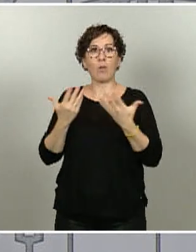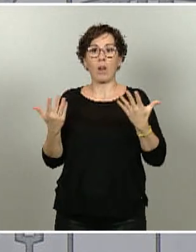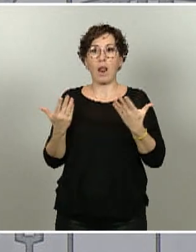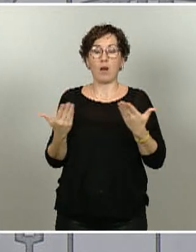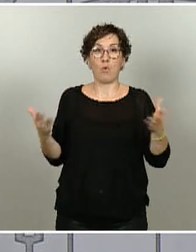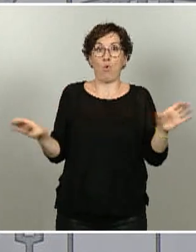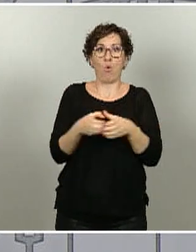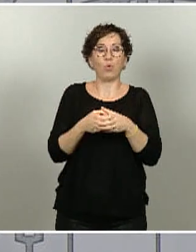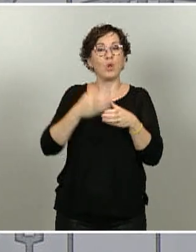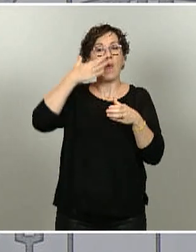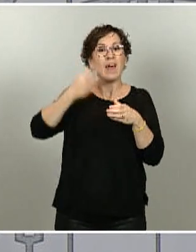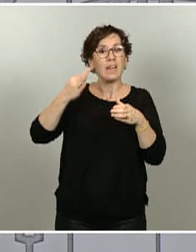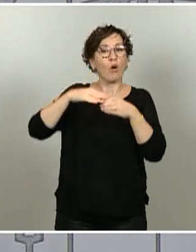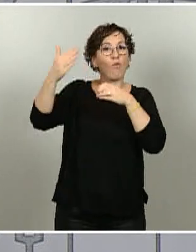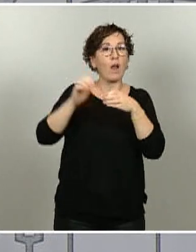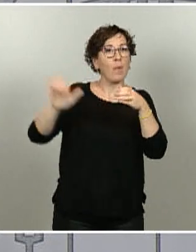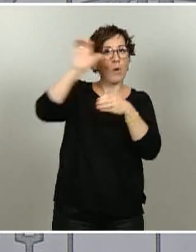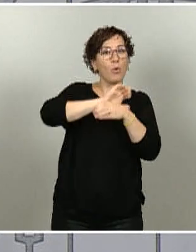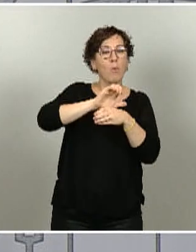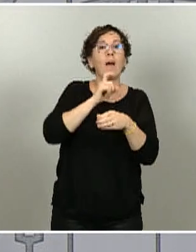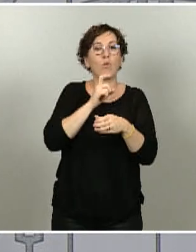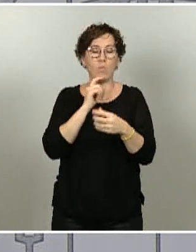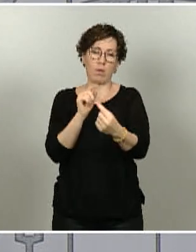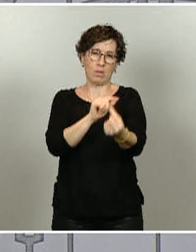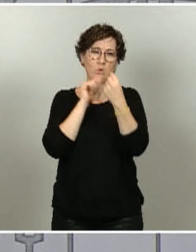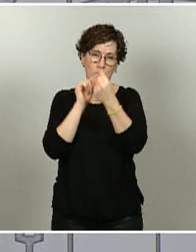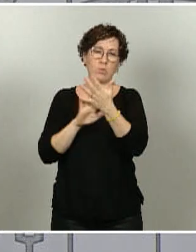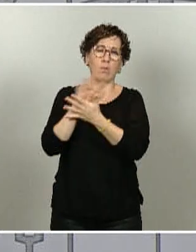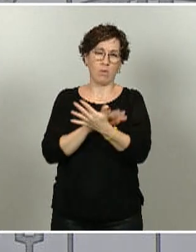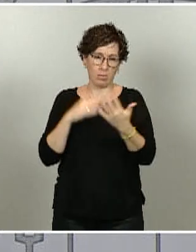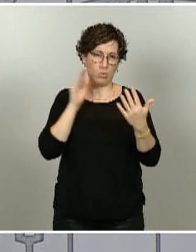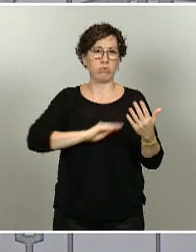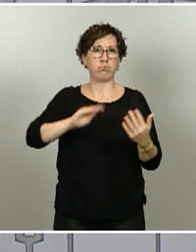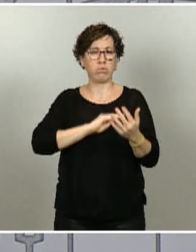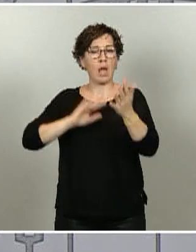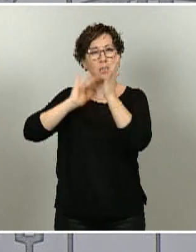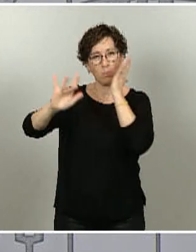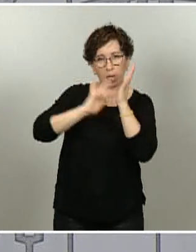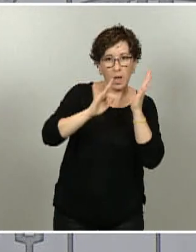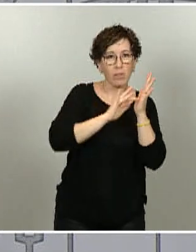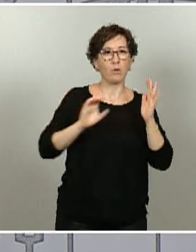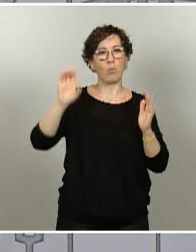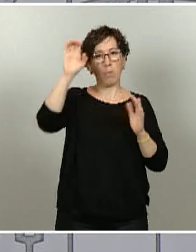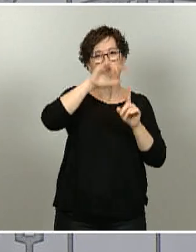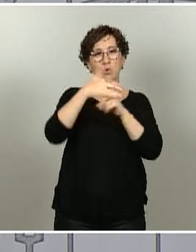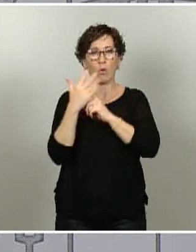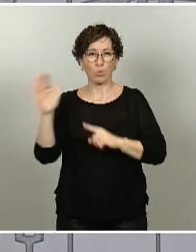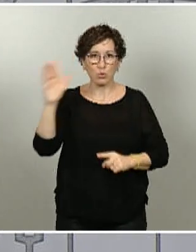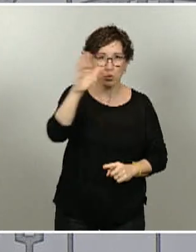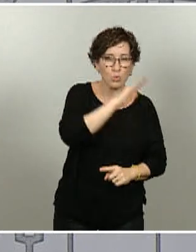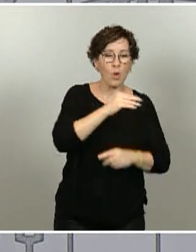Europa. Hubo muchas discusiones, hubo muchas explicaciones de todos los países de su situación, de lo que estaban aplicando, de